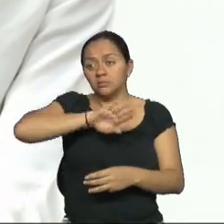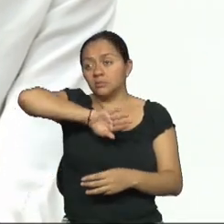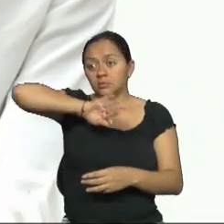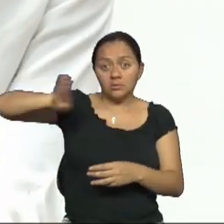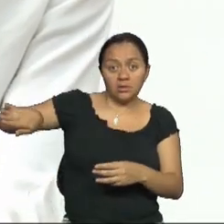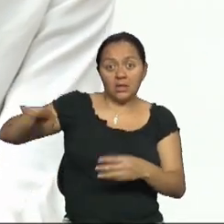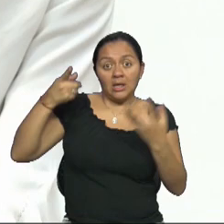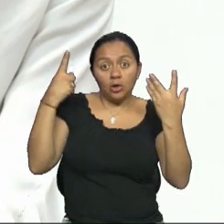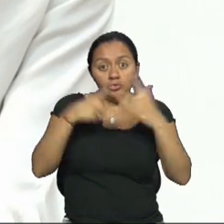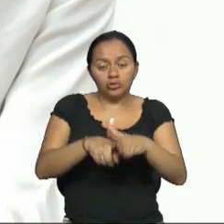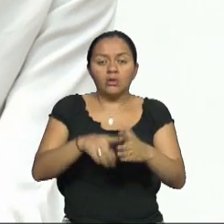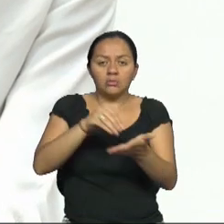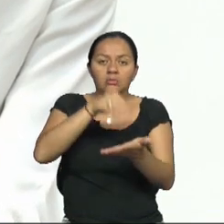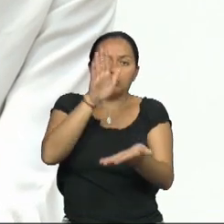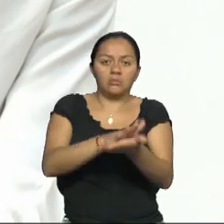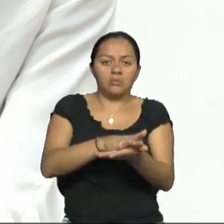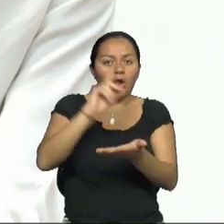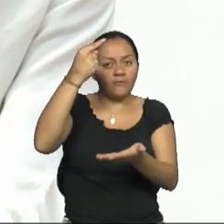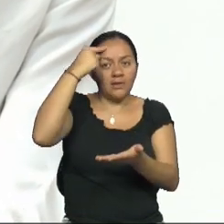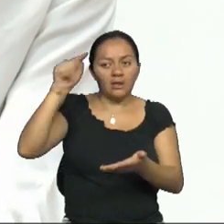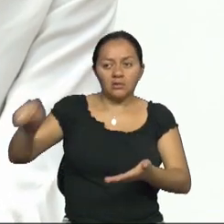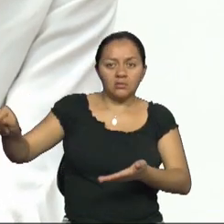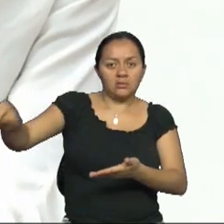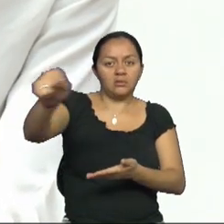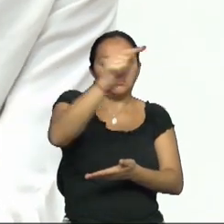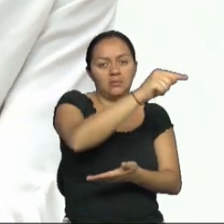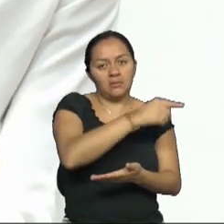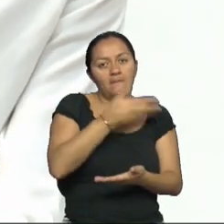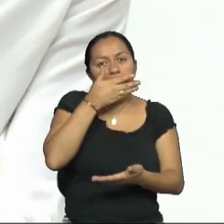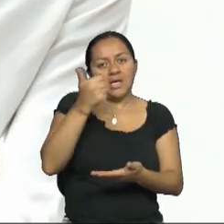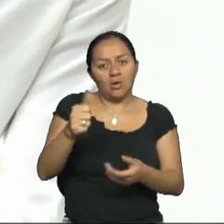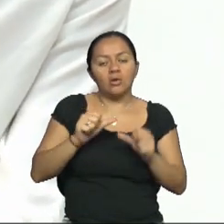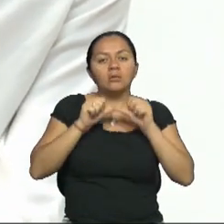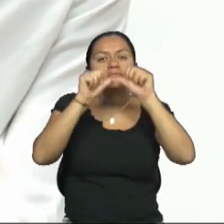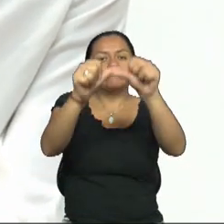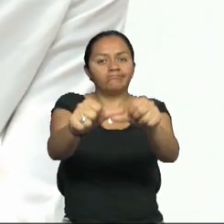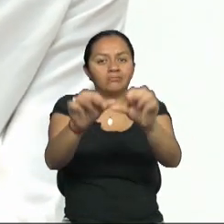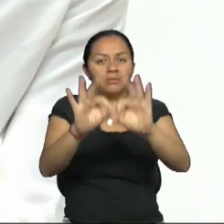buenos de cómo se puede implementar de una forma sostenible.